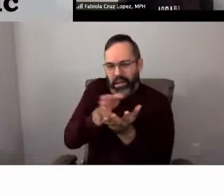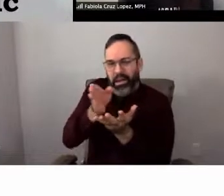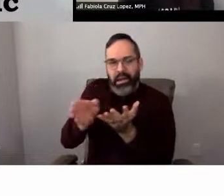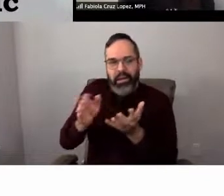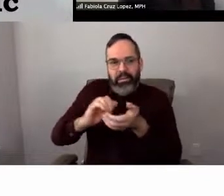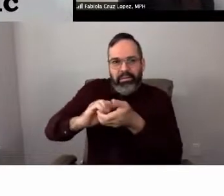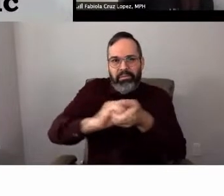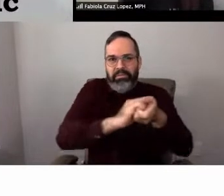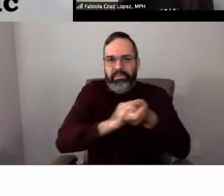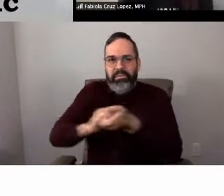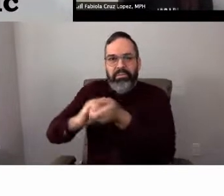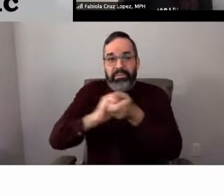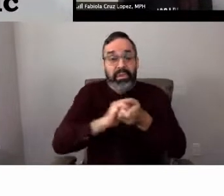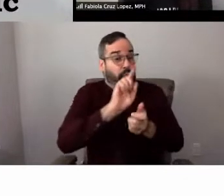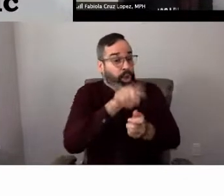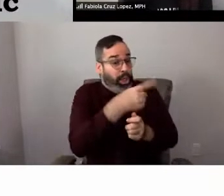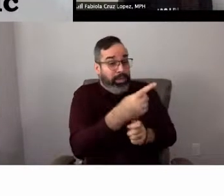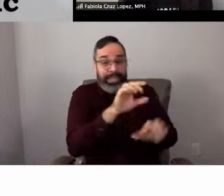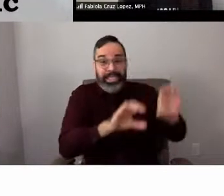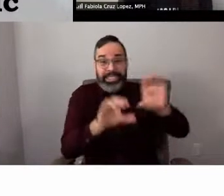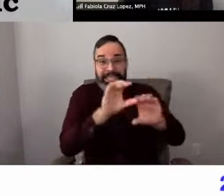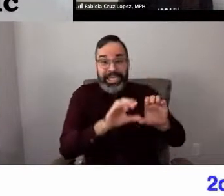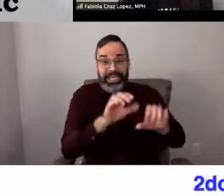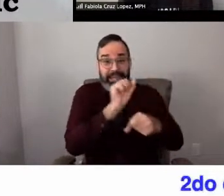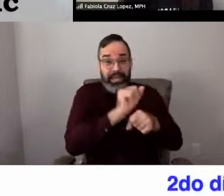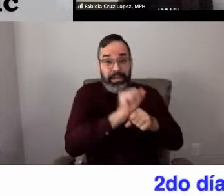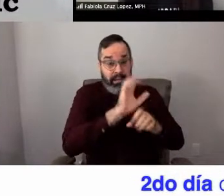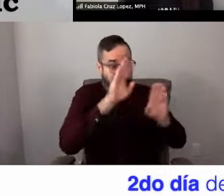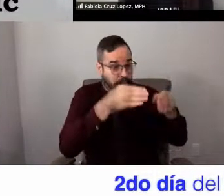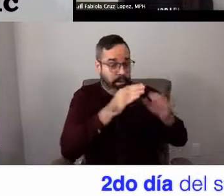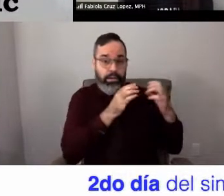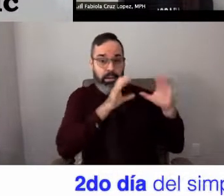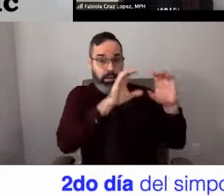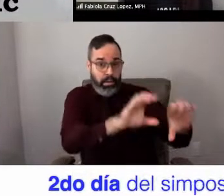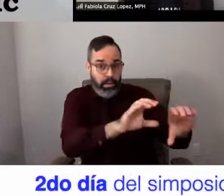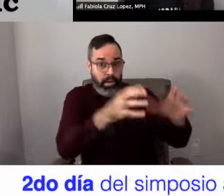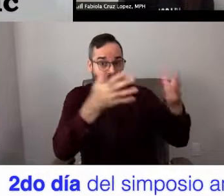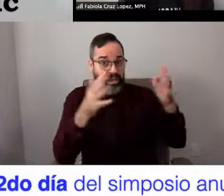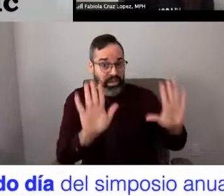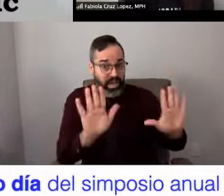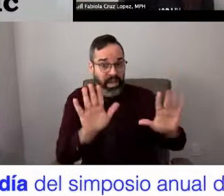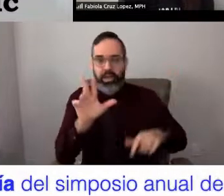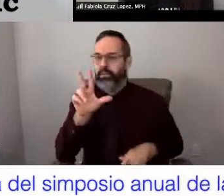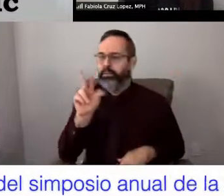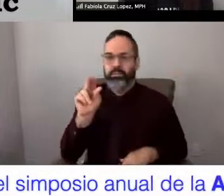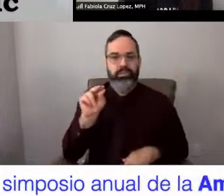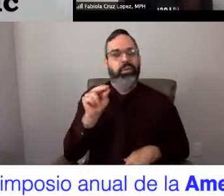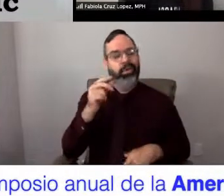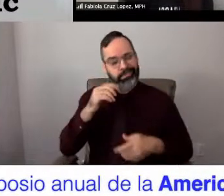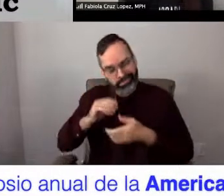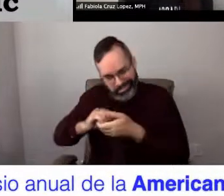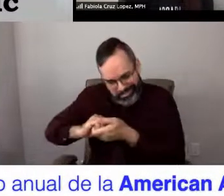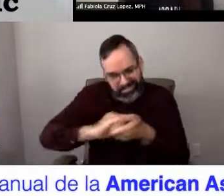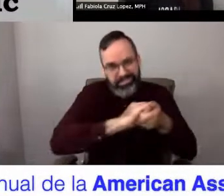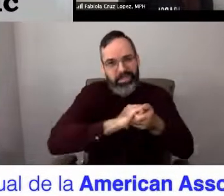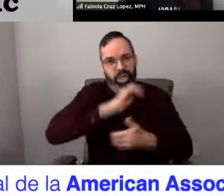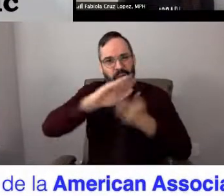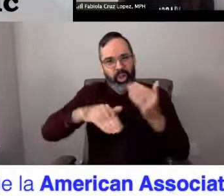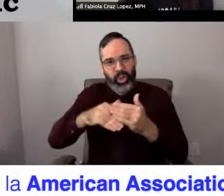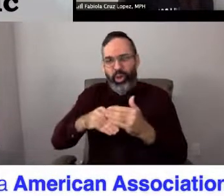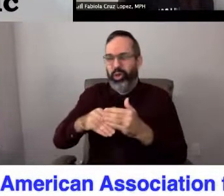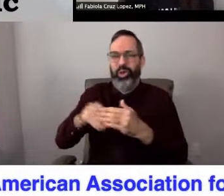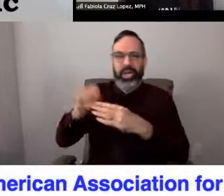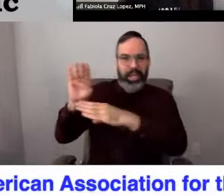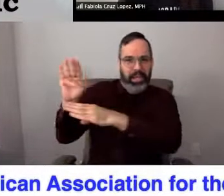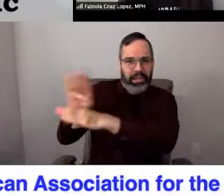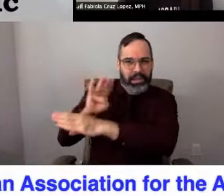las de ciencia los encargados de trabajar estas pandemias. Hay que trabajar unidos desde la economía, el trabajo. Ya prontito